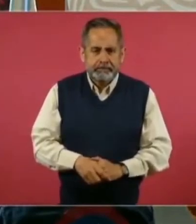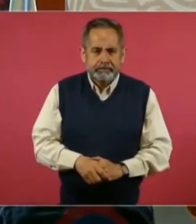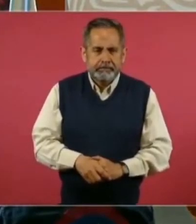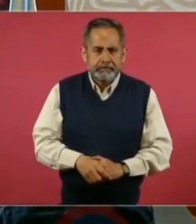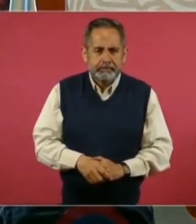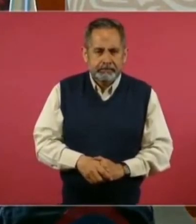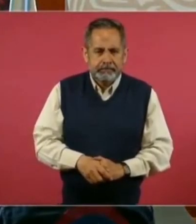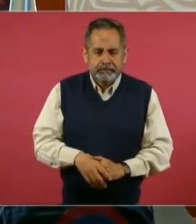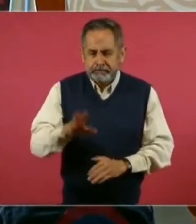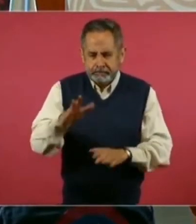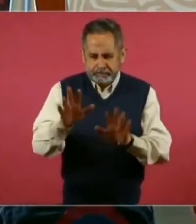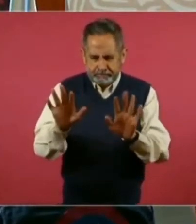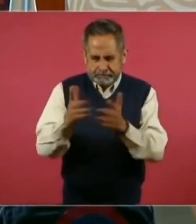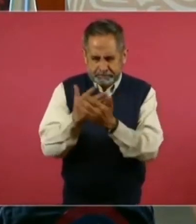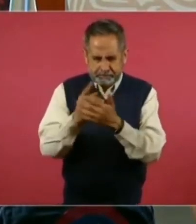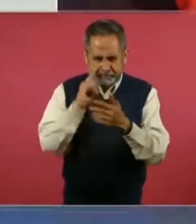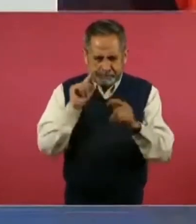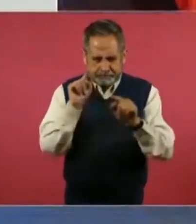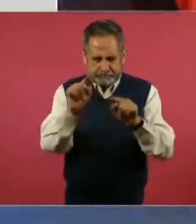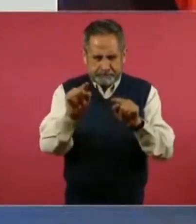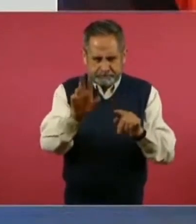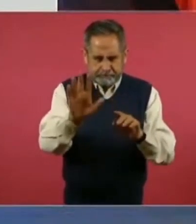antes de que busquen eso a ver